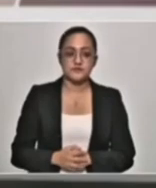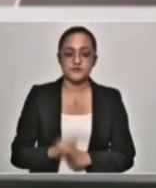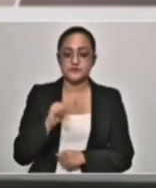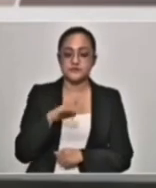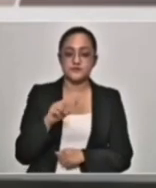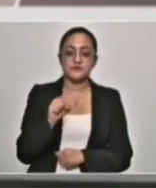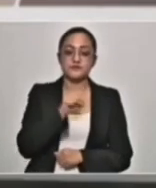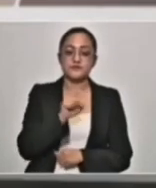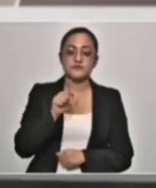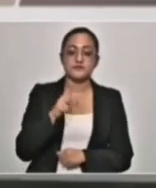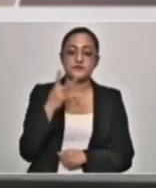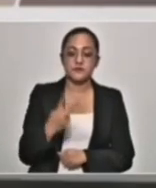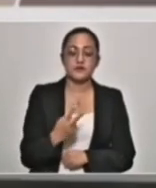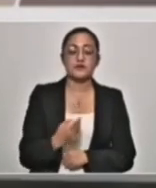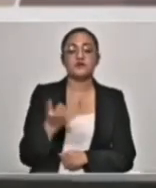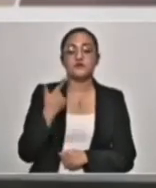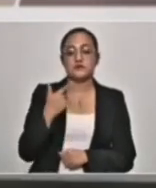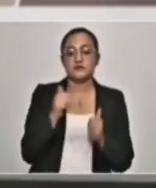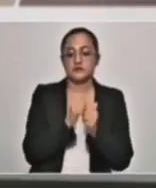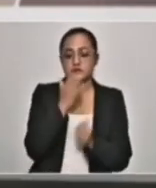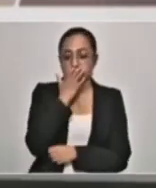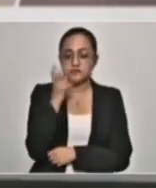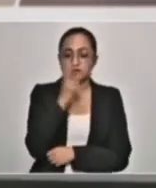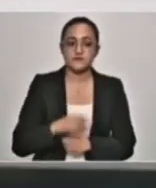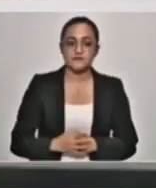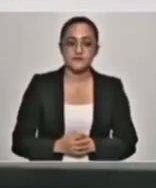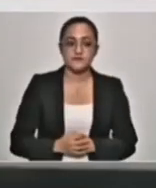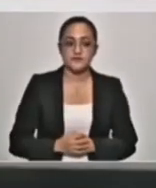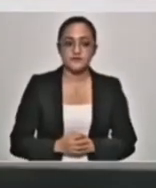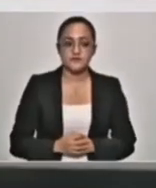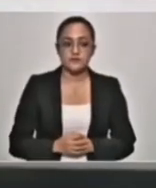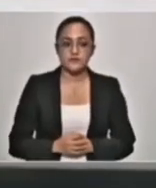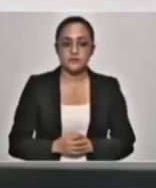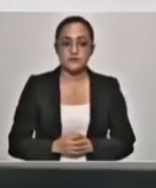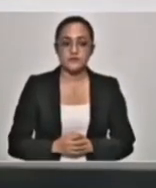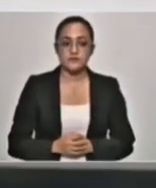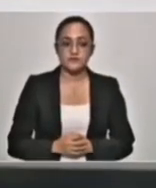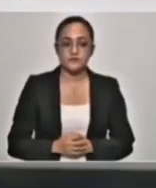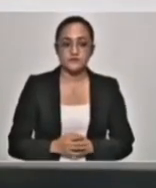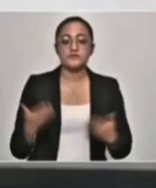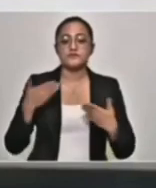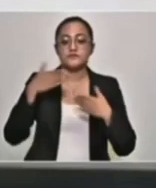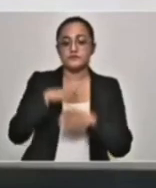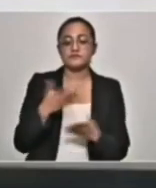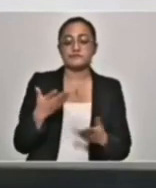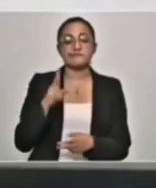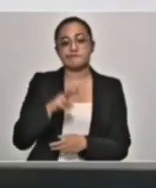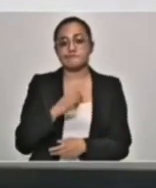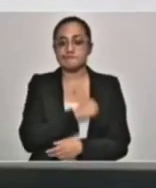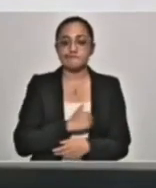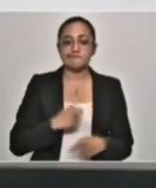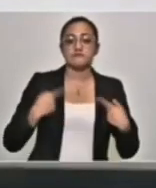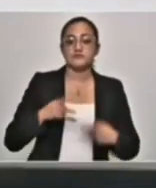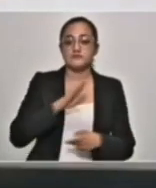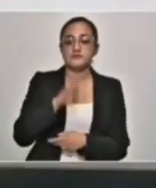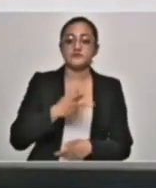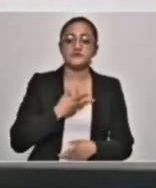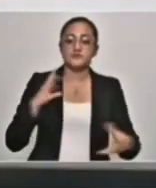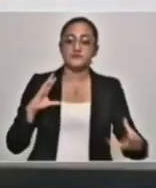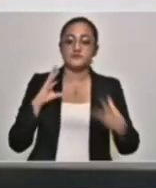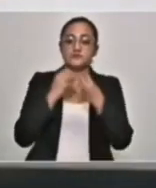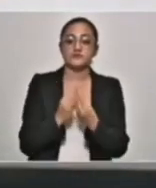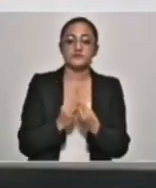IMSS 172, 7 con ventilación asistida. En lo que respecta lamentablemente a las defunciones, tenemos